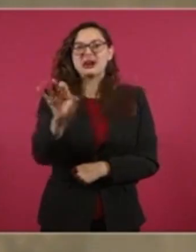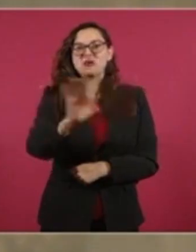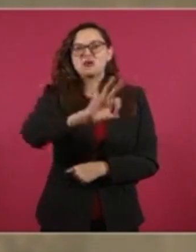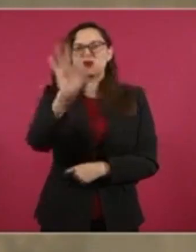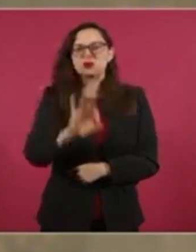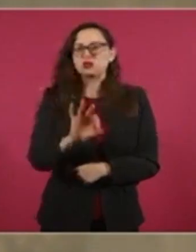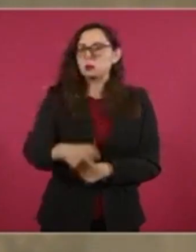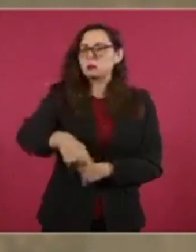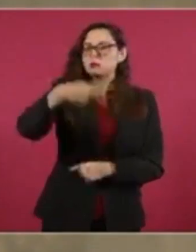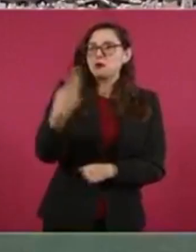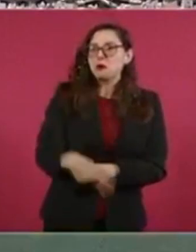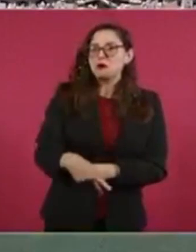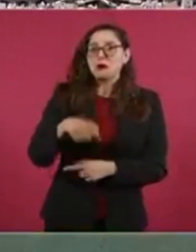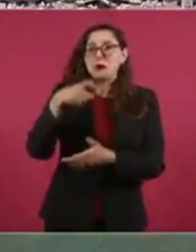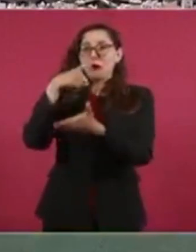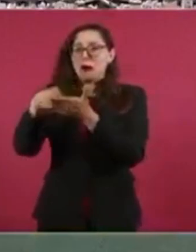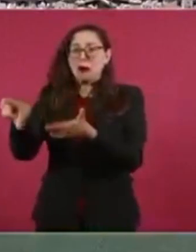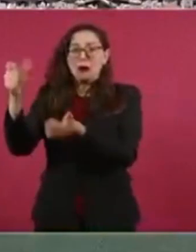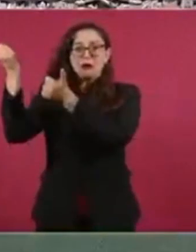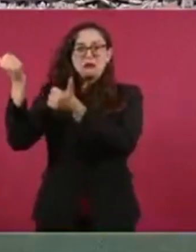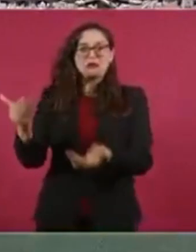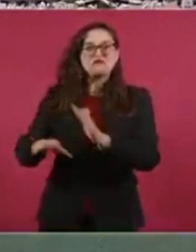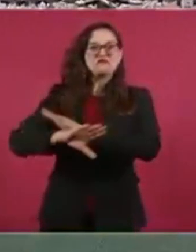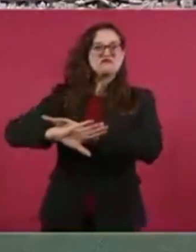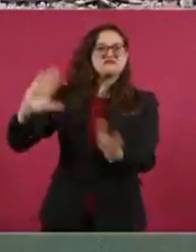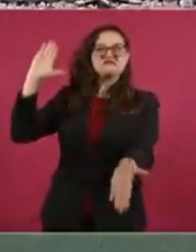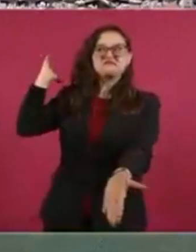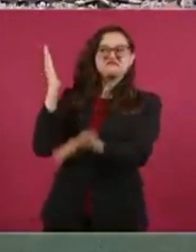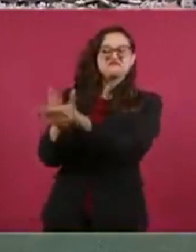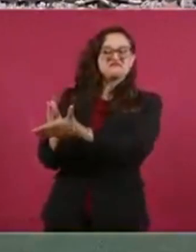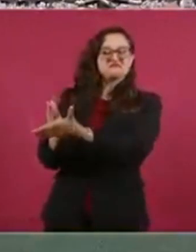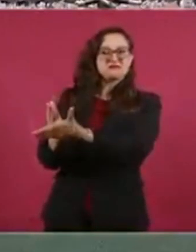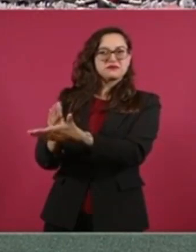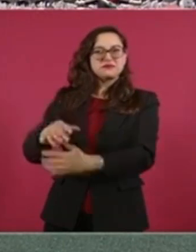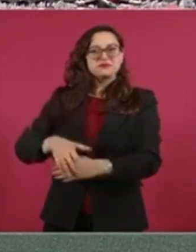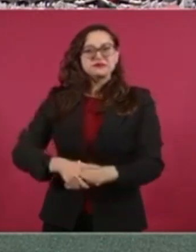en gasolinas, diésel y turbocina.